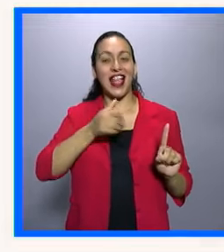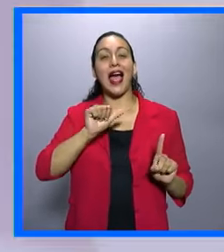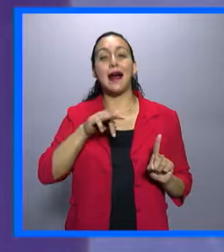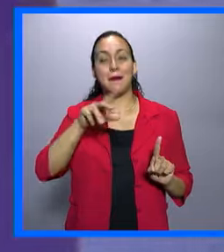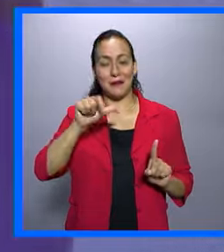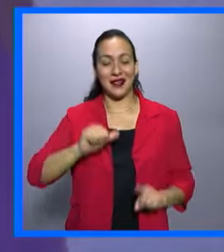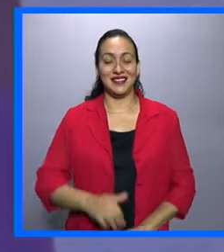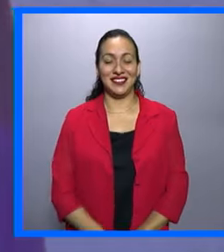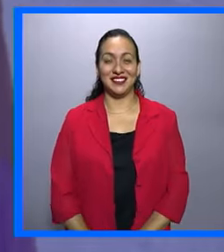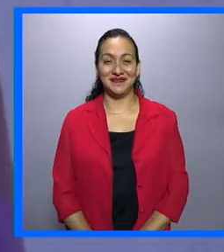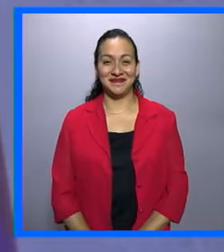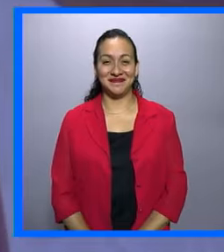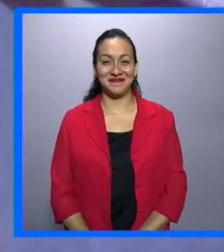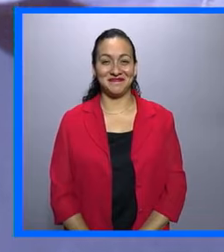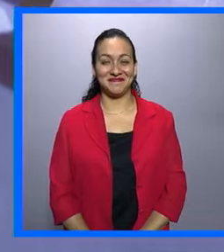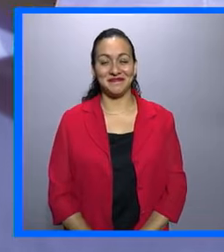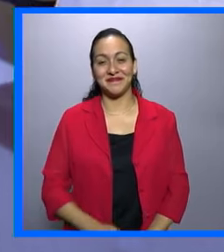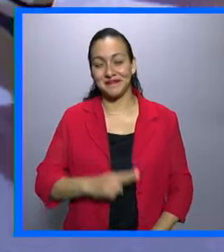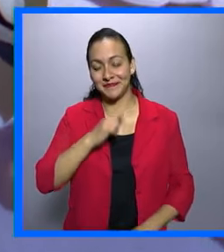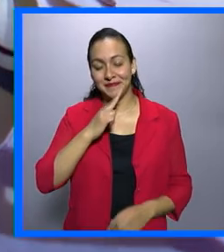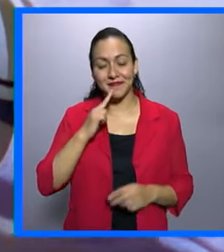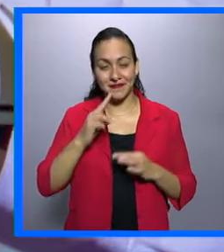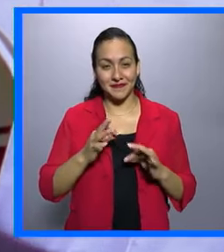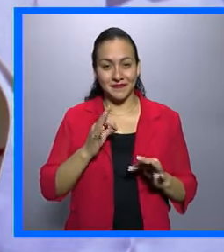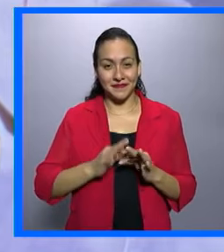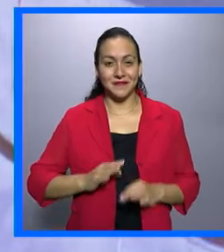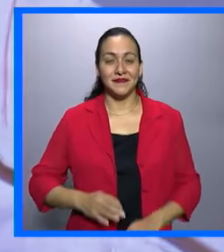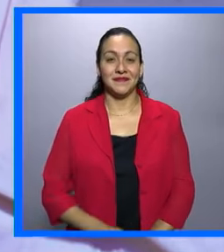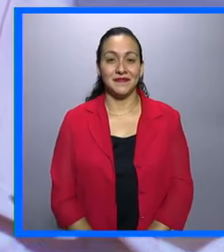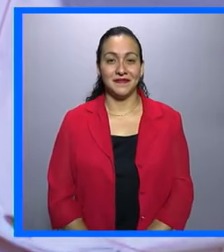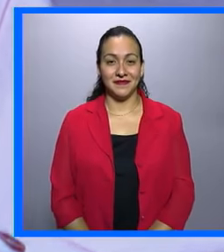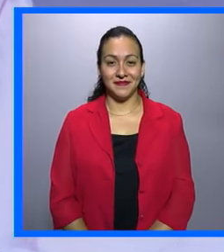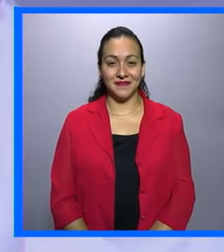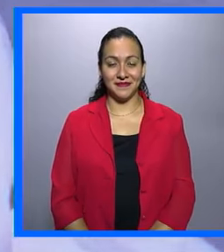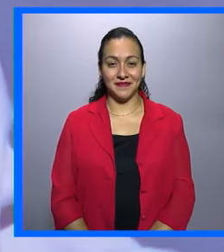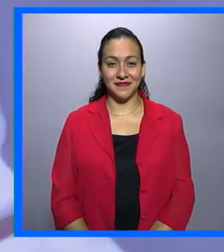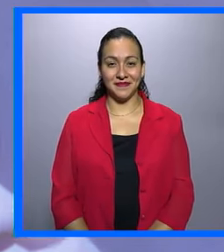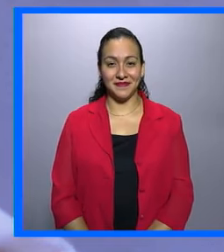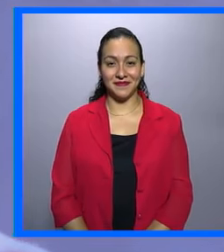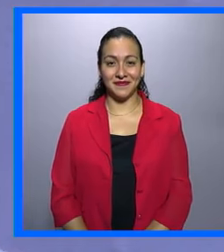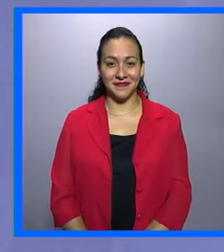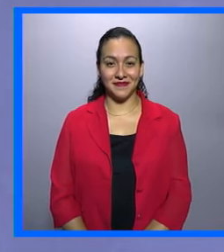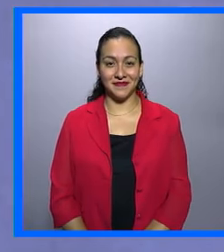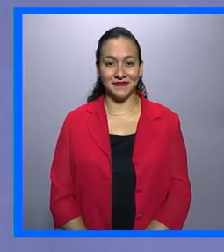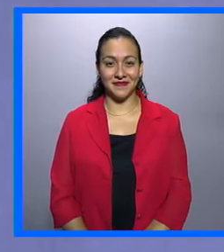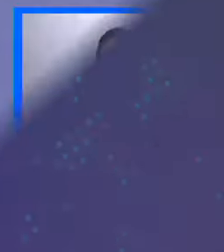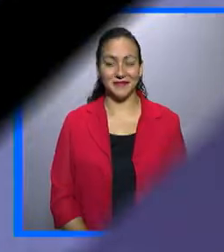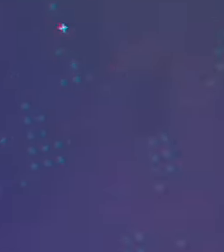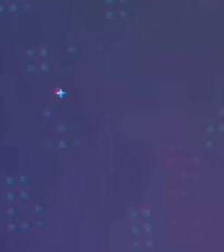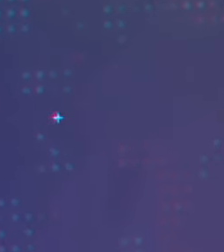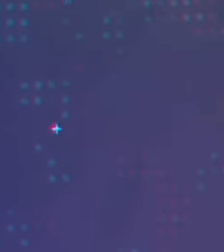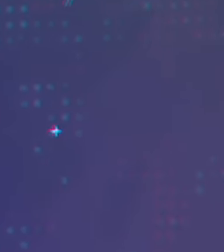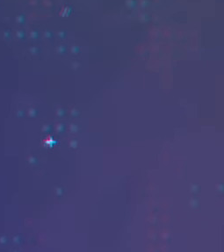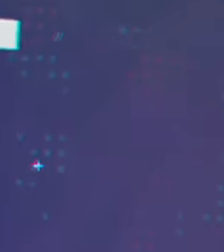Con imagen de Marco Avendaño y Óscar Cedeño, para Plural TV, Jesús Daza.